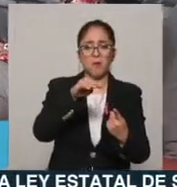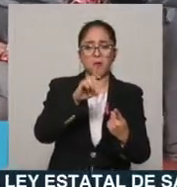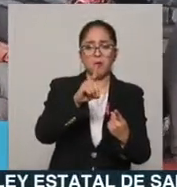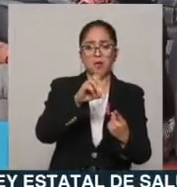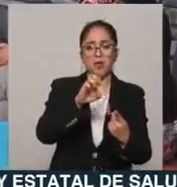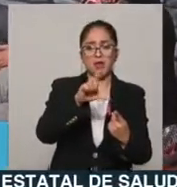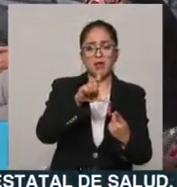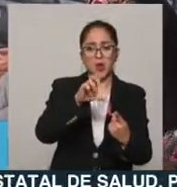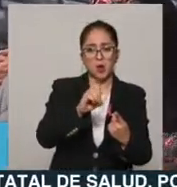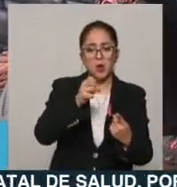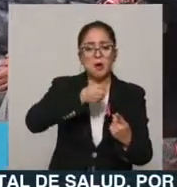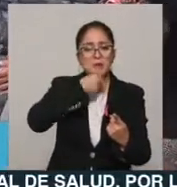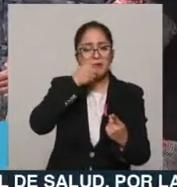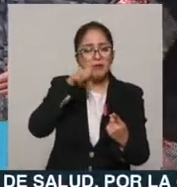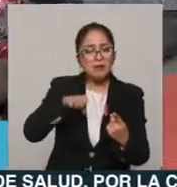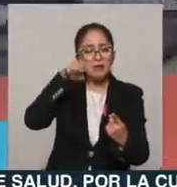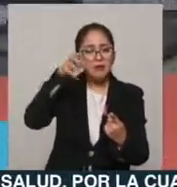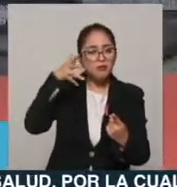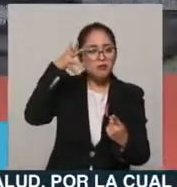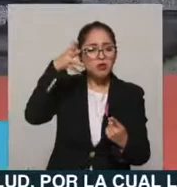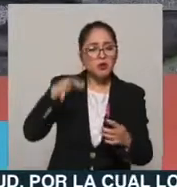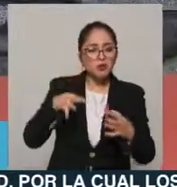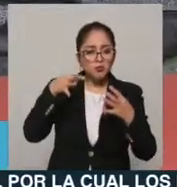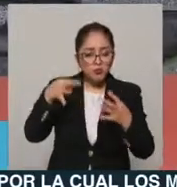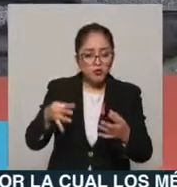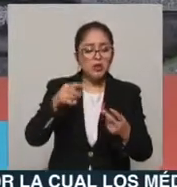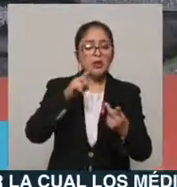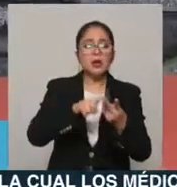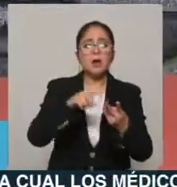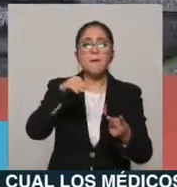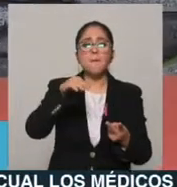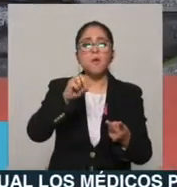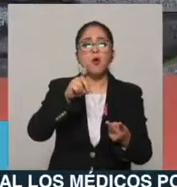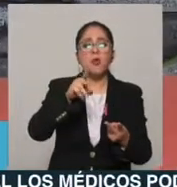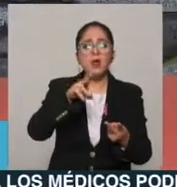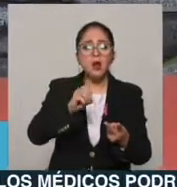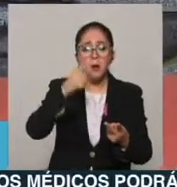digno y el modelo para la atención a las personas en calle. Son modelos muy